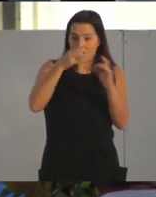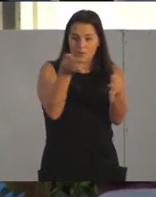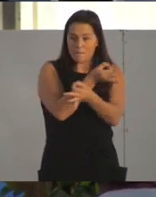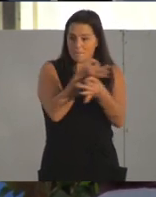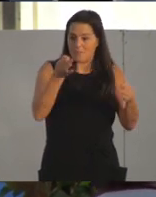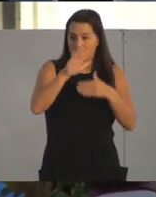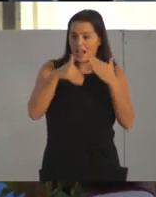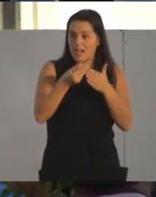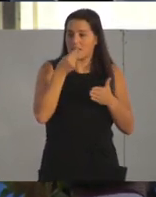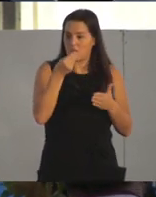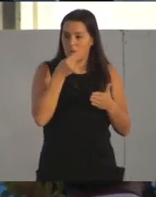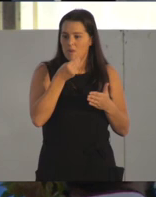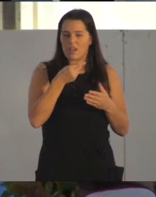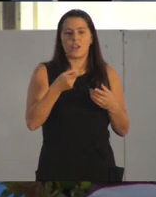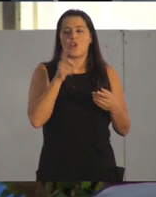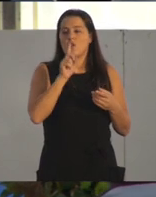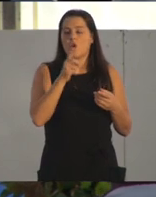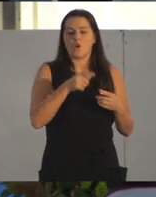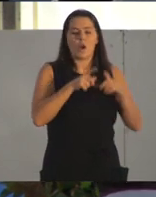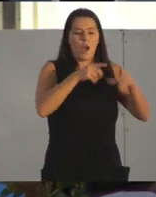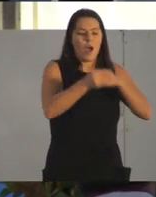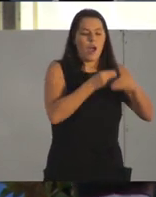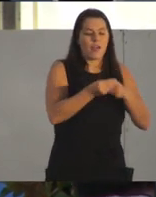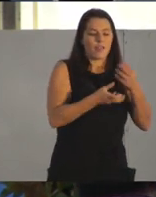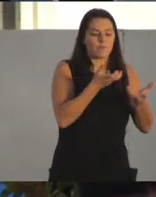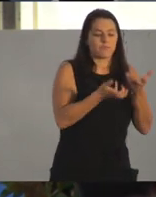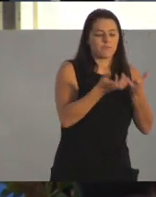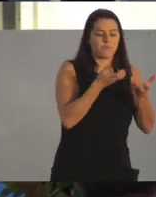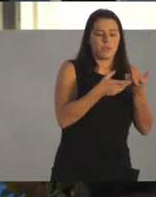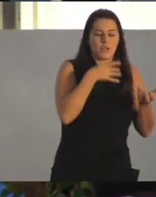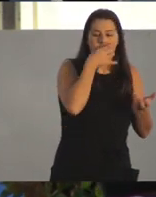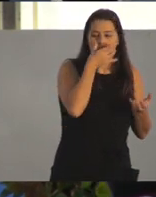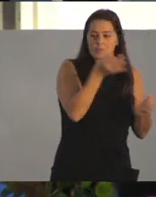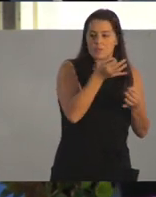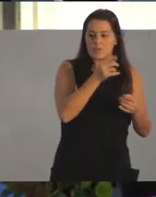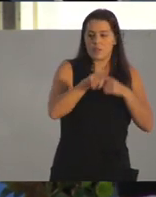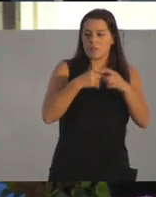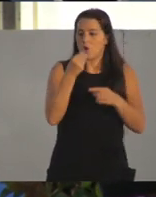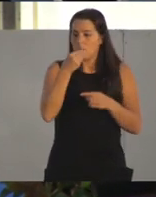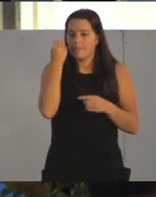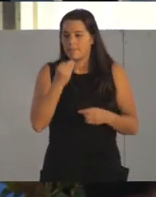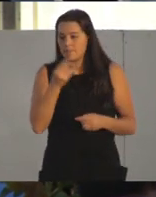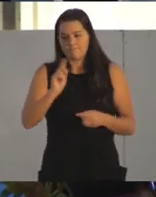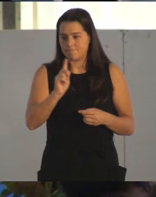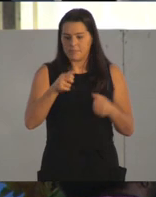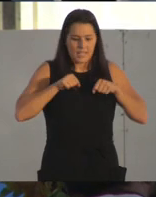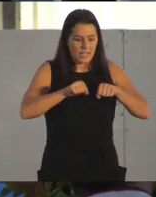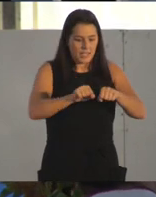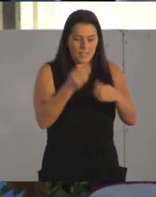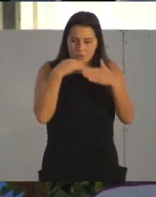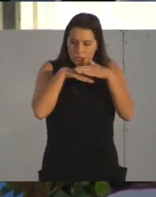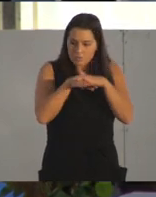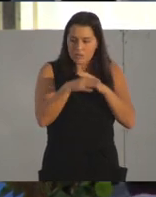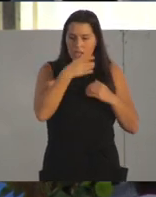administrado o de ser conducido al comedor. En este caso sí que